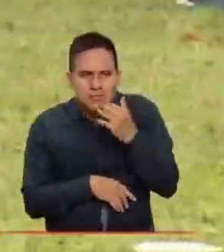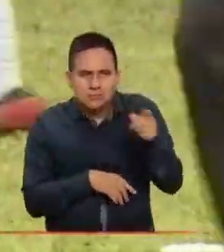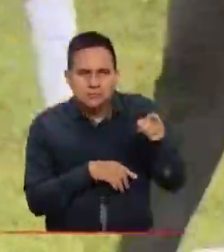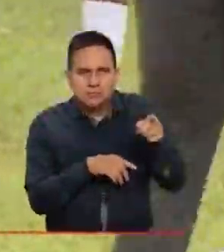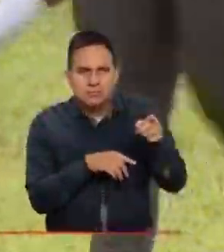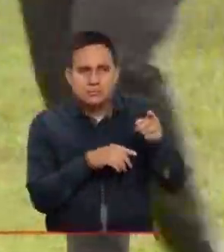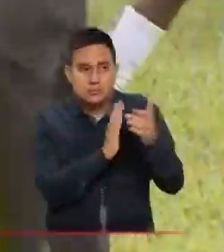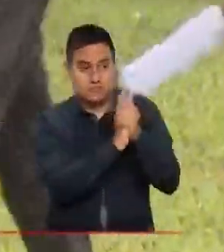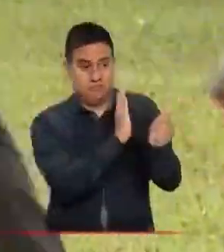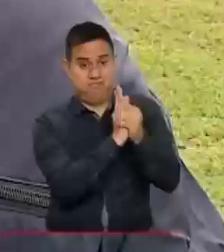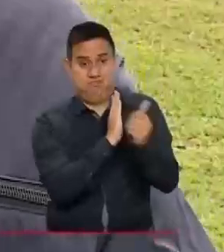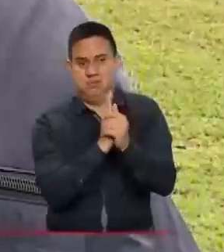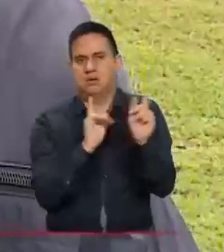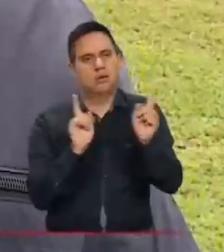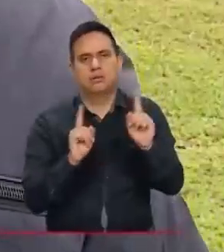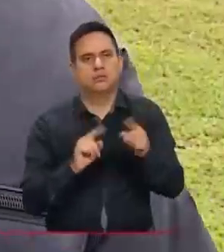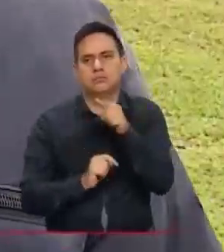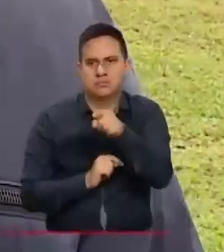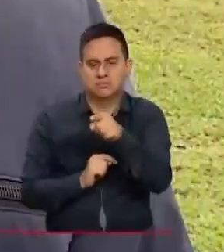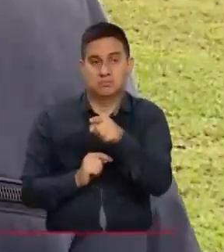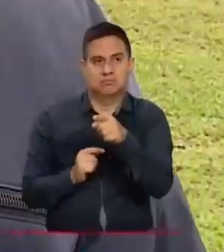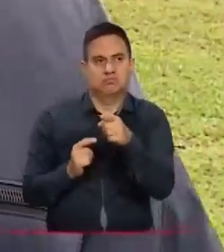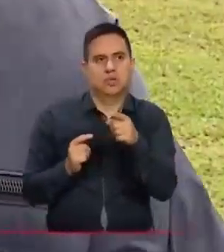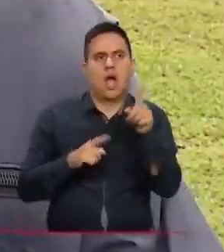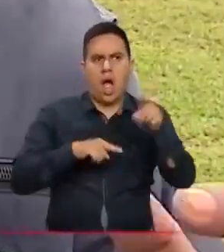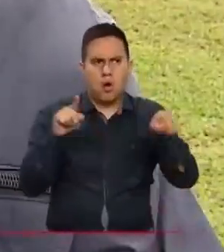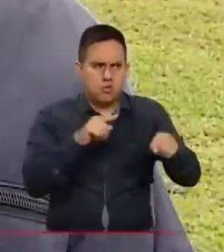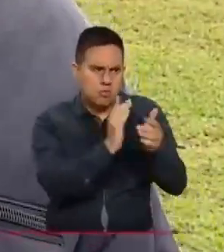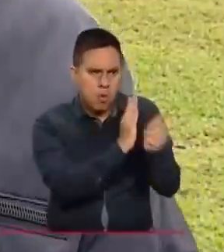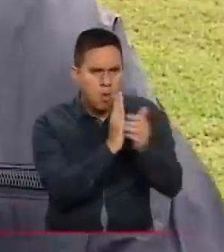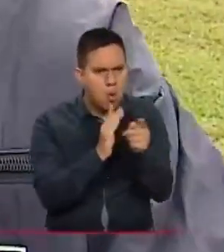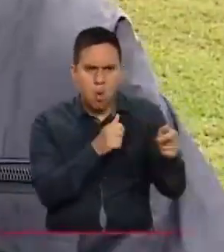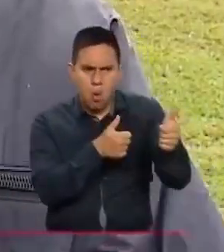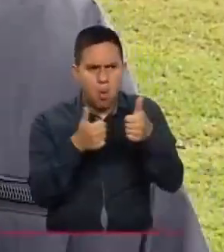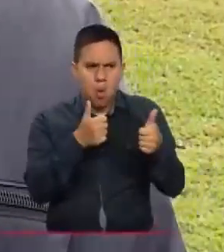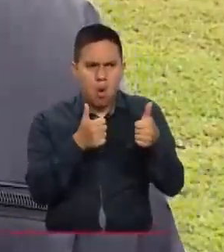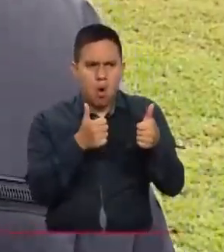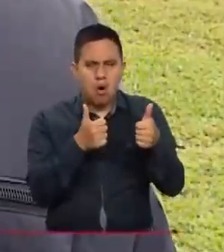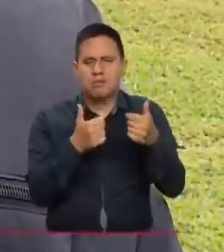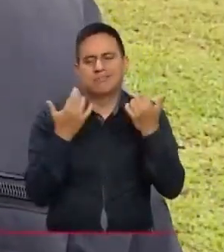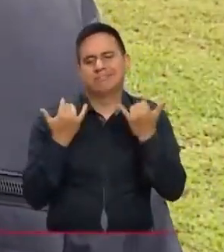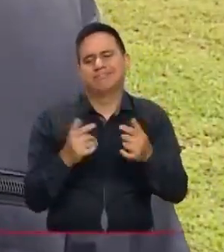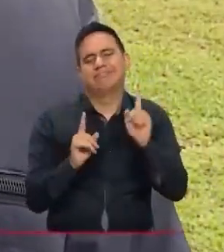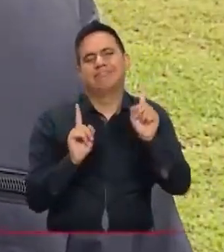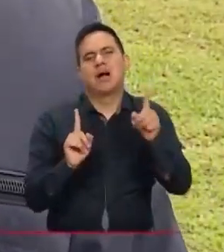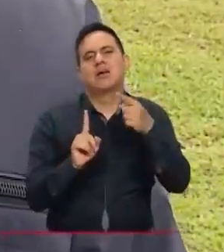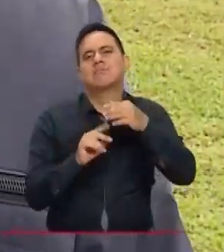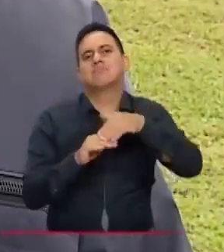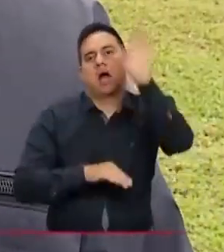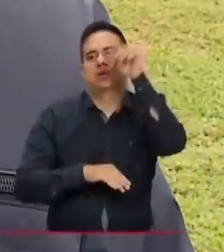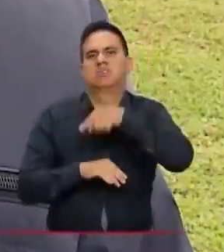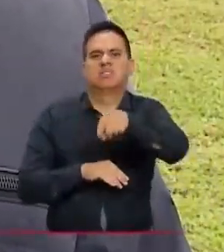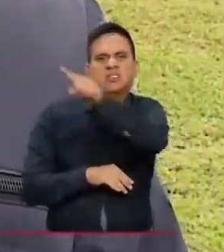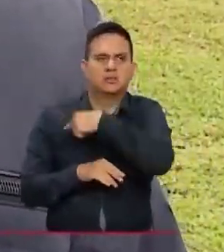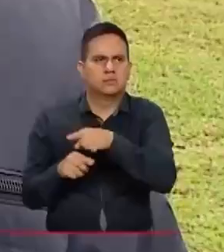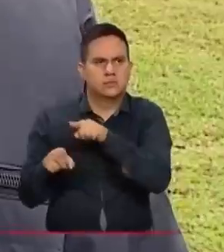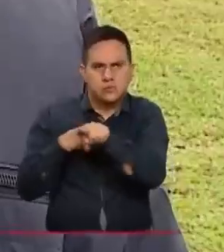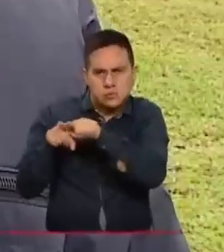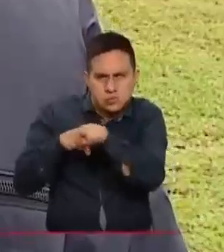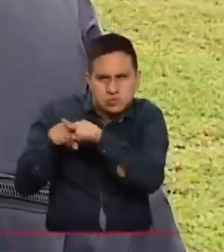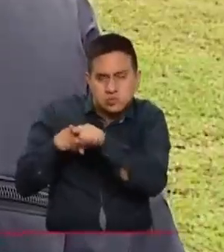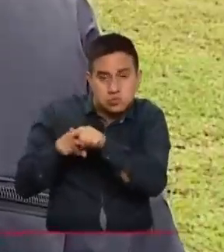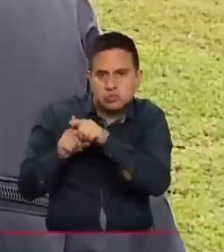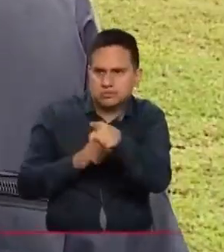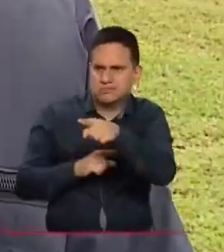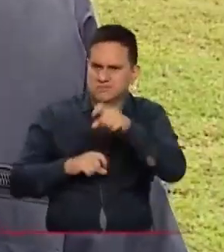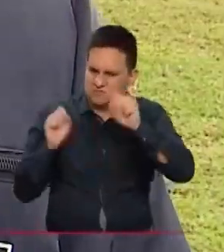el talento, y si tú vas a los barrios te encuentras muchos chicos talentosos que se quedaron en el camino porque no comprendieron esa parte